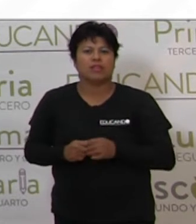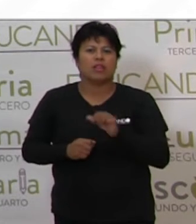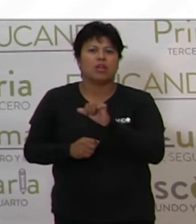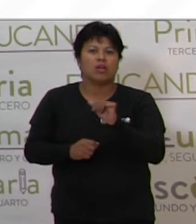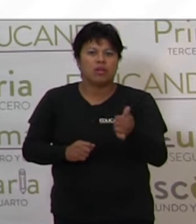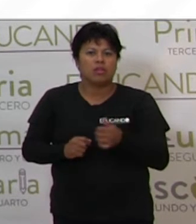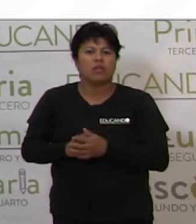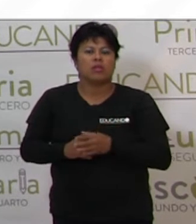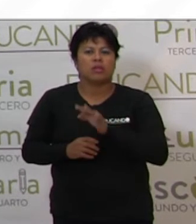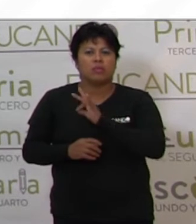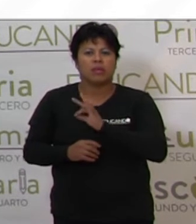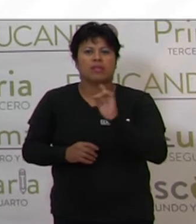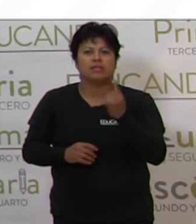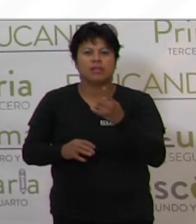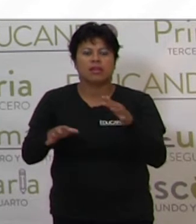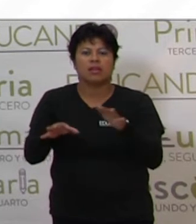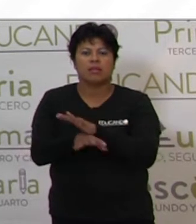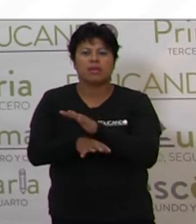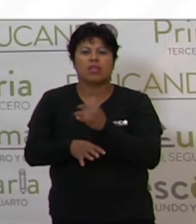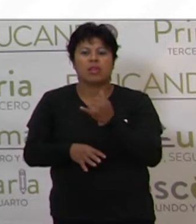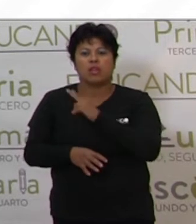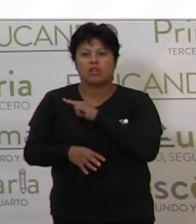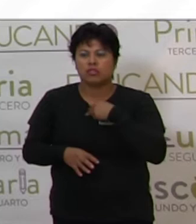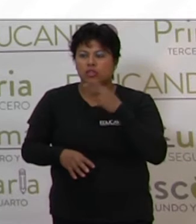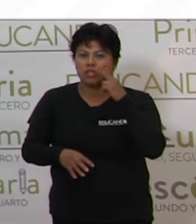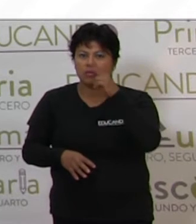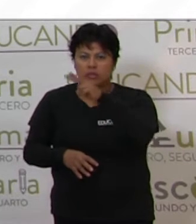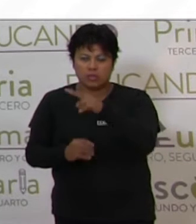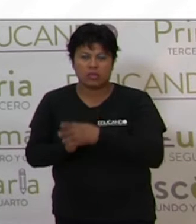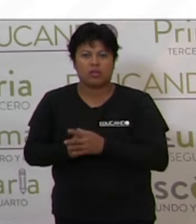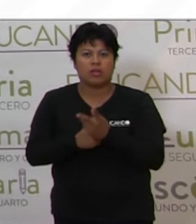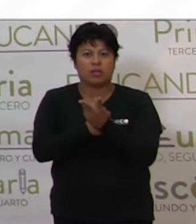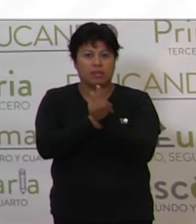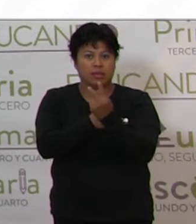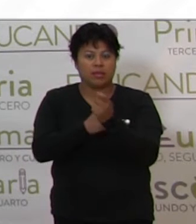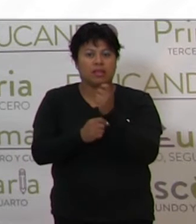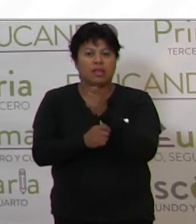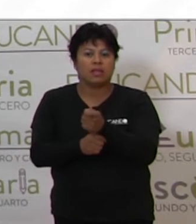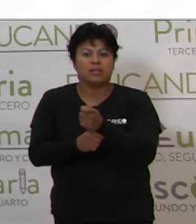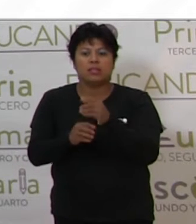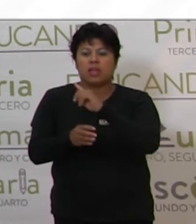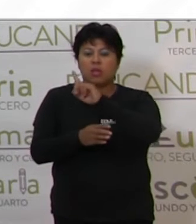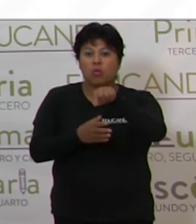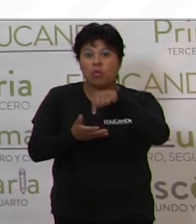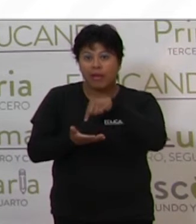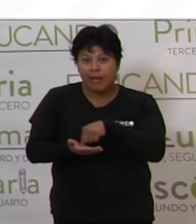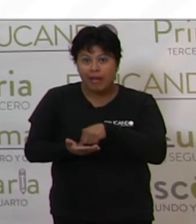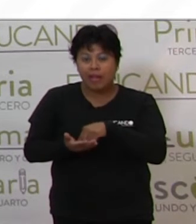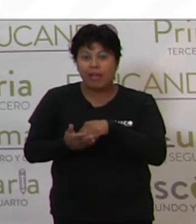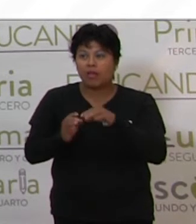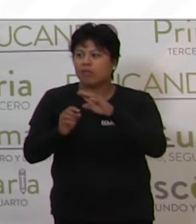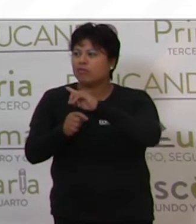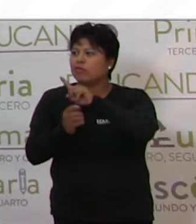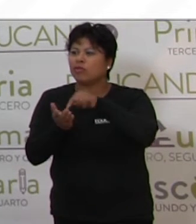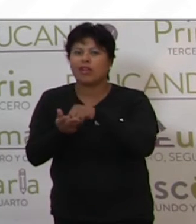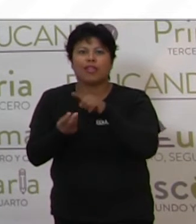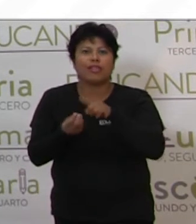Otro aspecto que puede ser cambiado y que estamos viendo en la pantalla es el ambiente o la